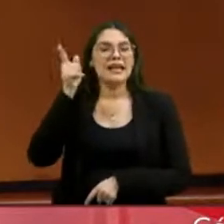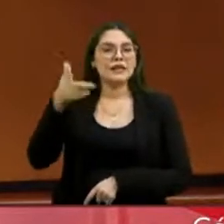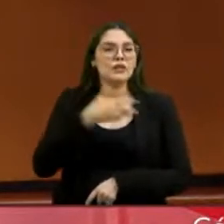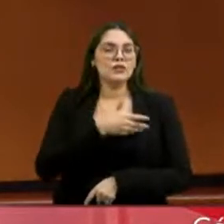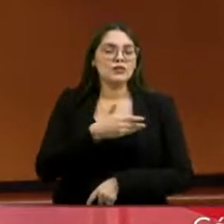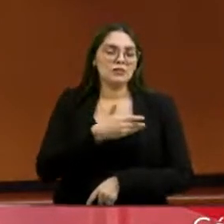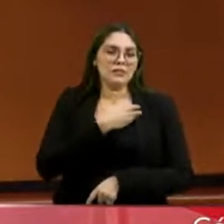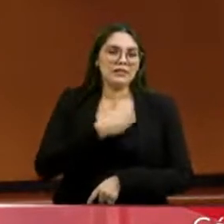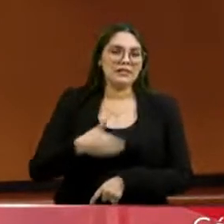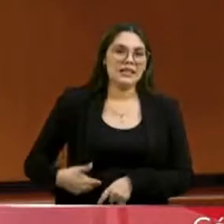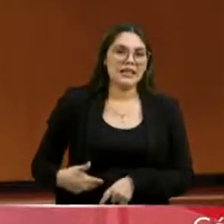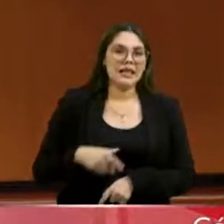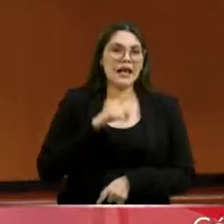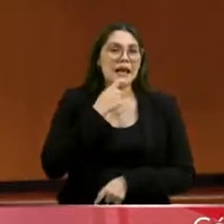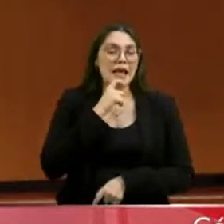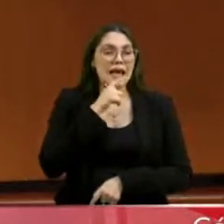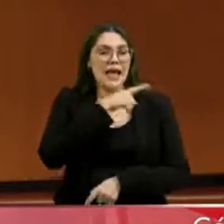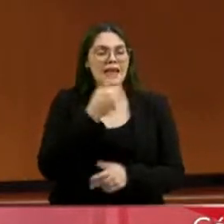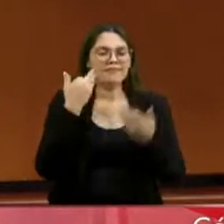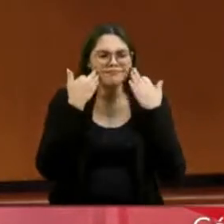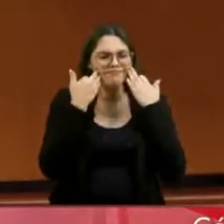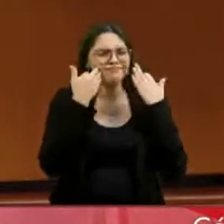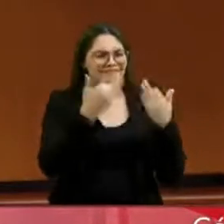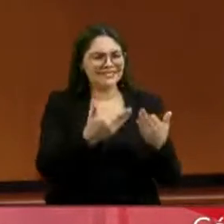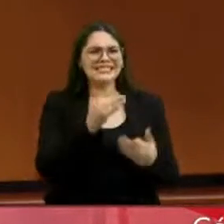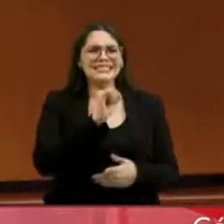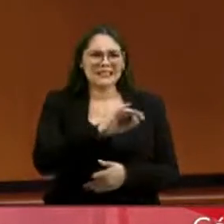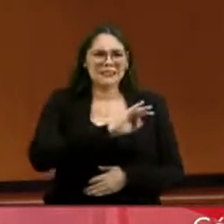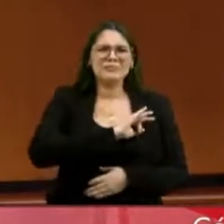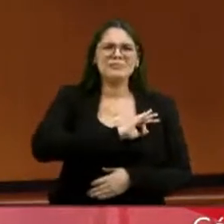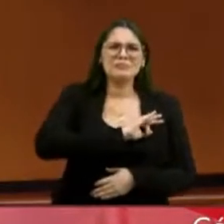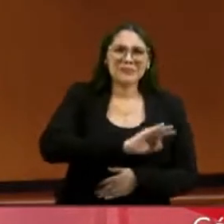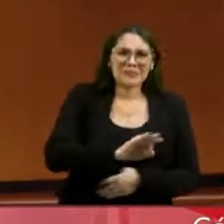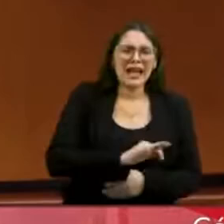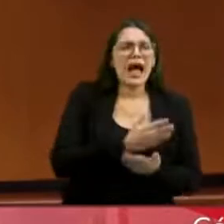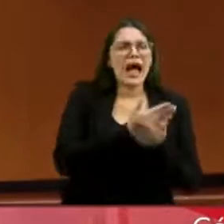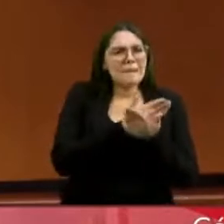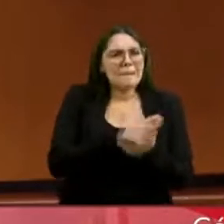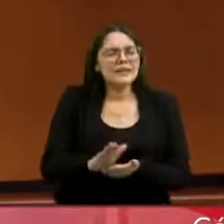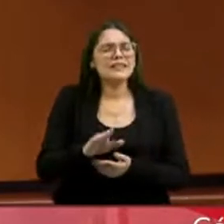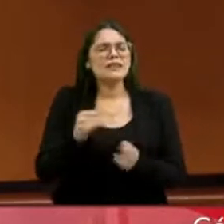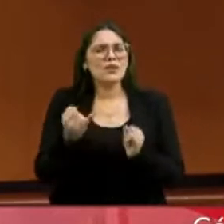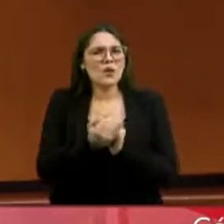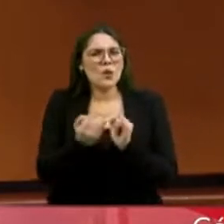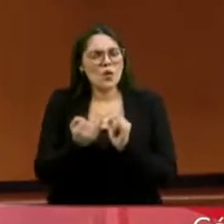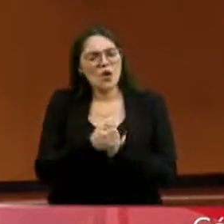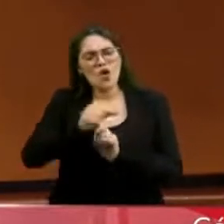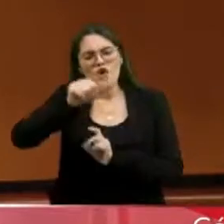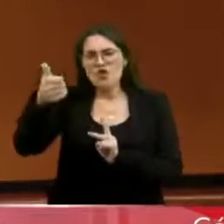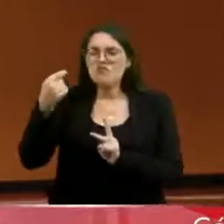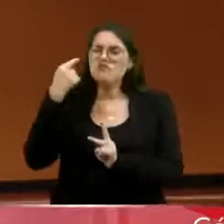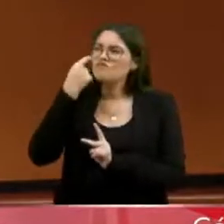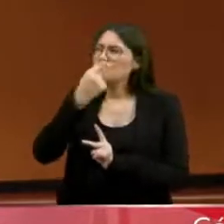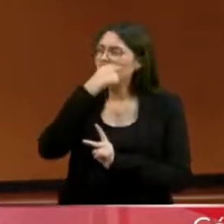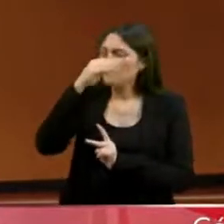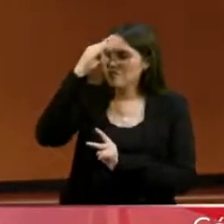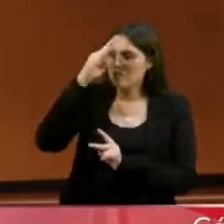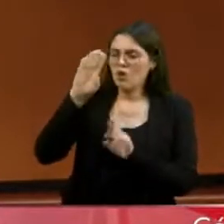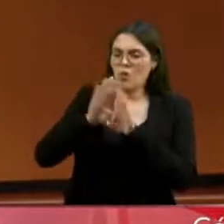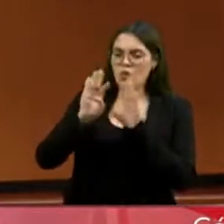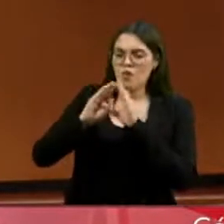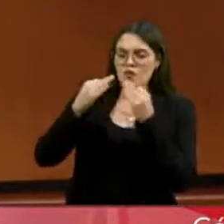López Obrador, no solo demostró que era posible, sino abrió una manera de hacer política de